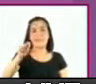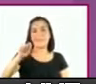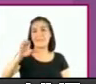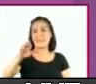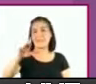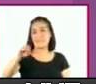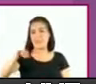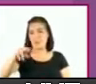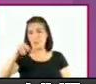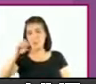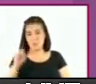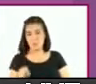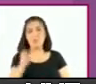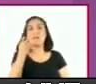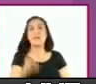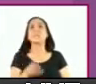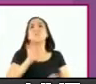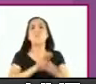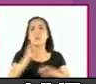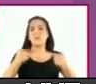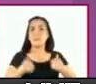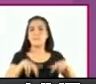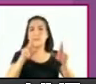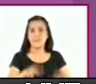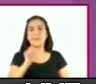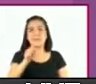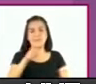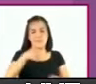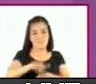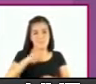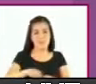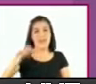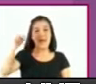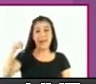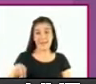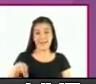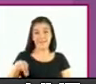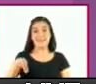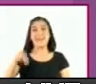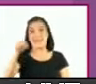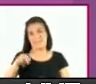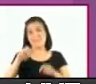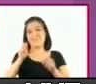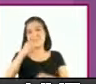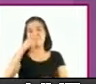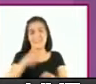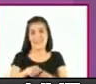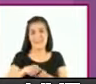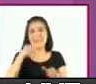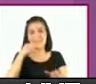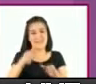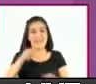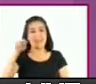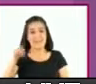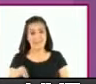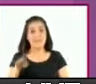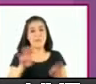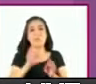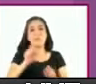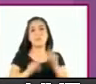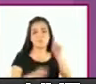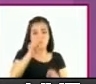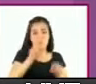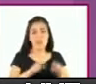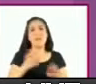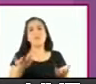términos. Generalmente se representan con una N. Los términos de una sucesión pueden calcularse mediante